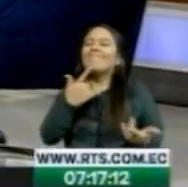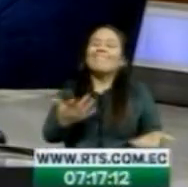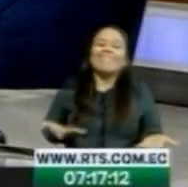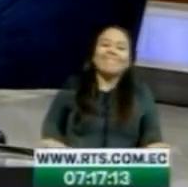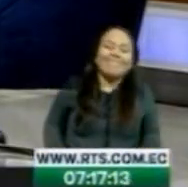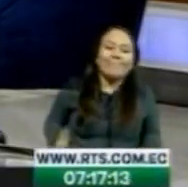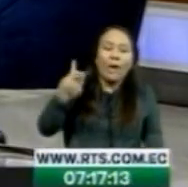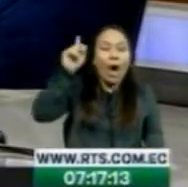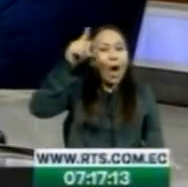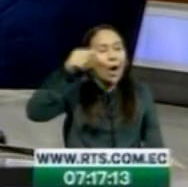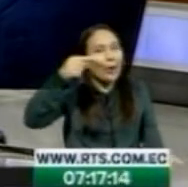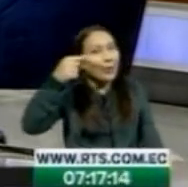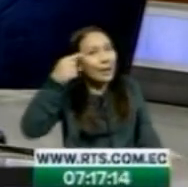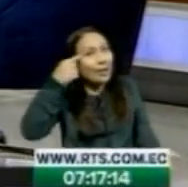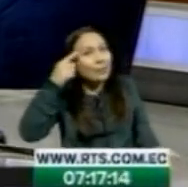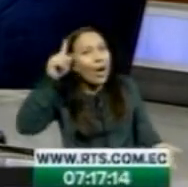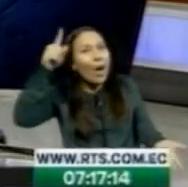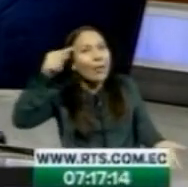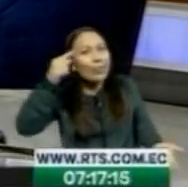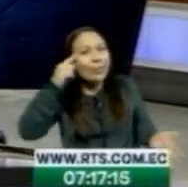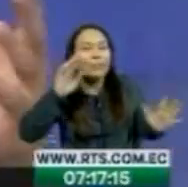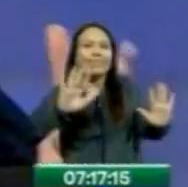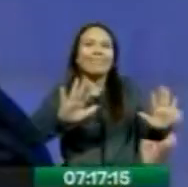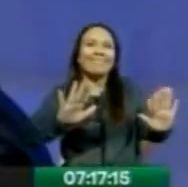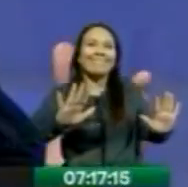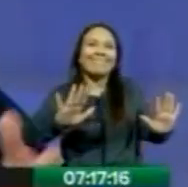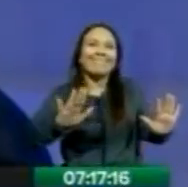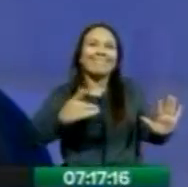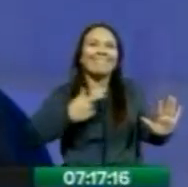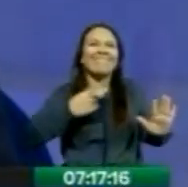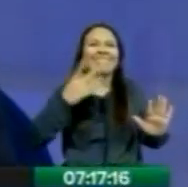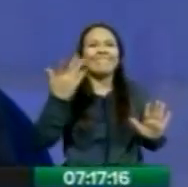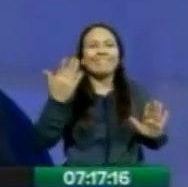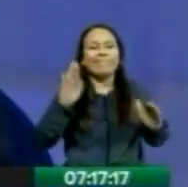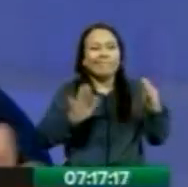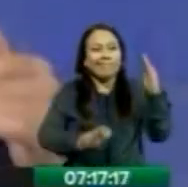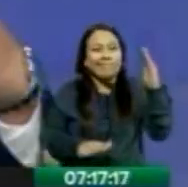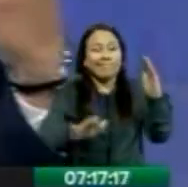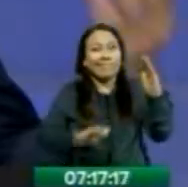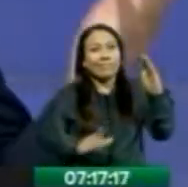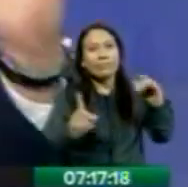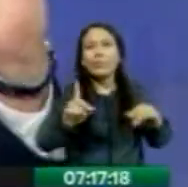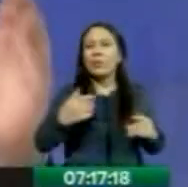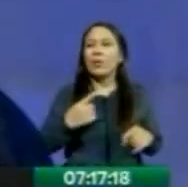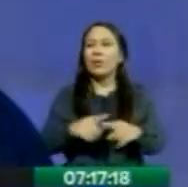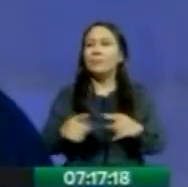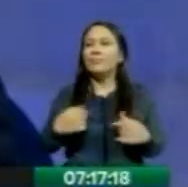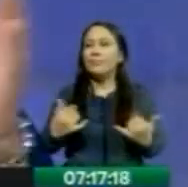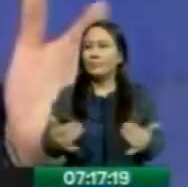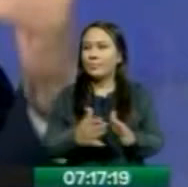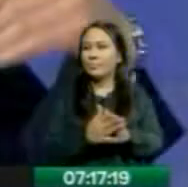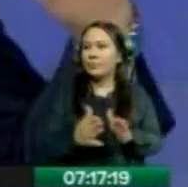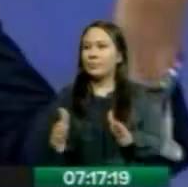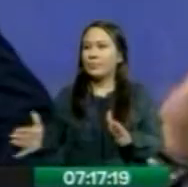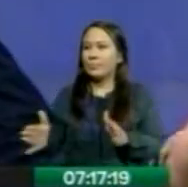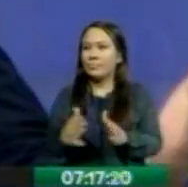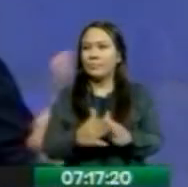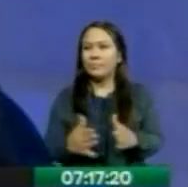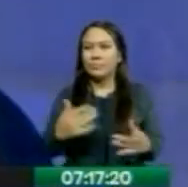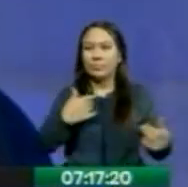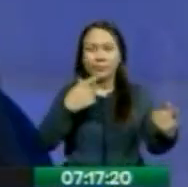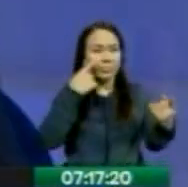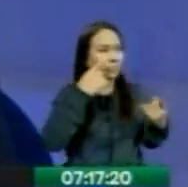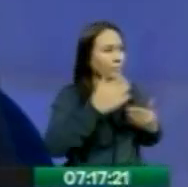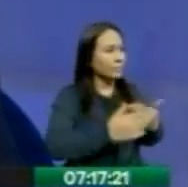El Estado representa un porcentaje no menor, okay, pero que queda en los últimos puestos. Siguiendo,